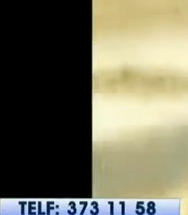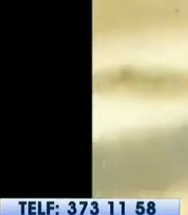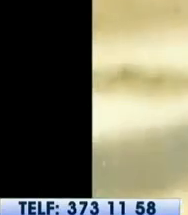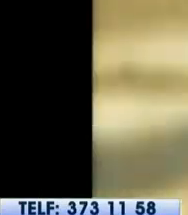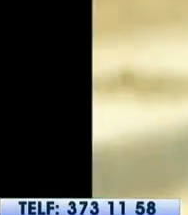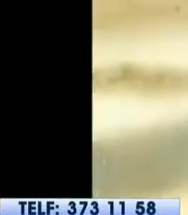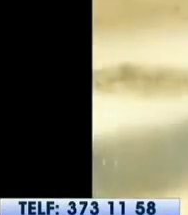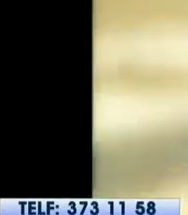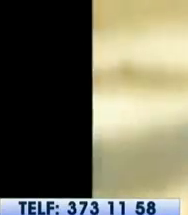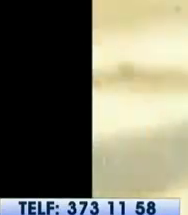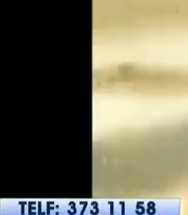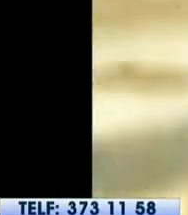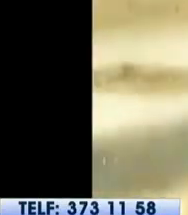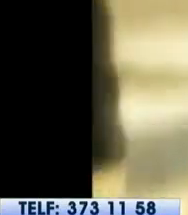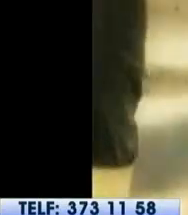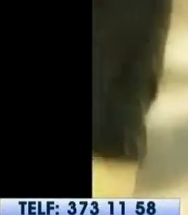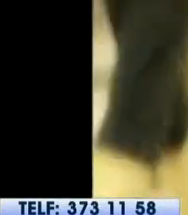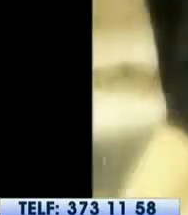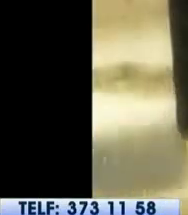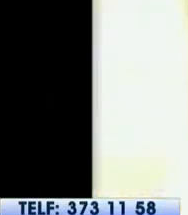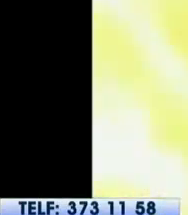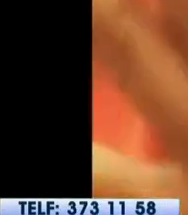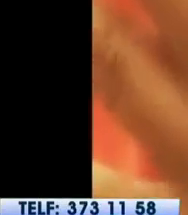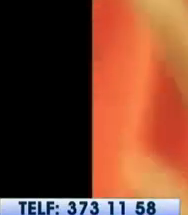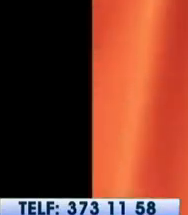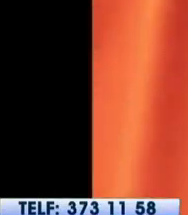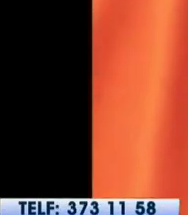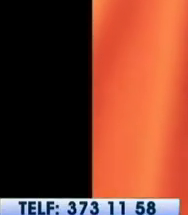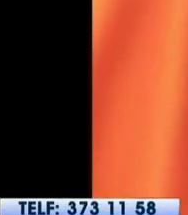persona que me desee ayudar, se lo agradezco mucho.